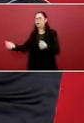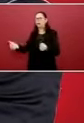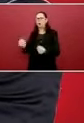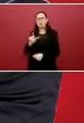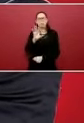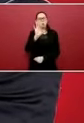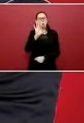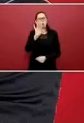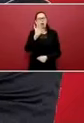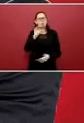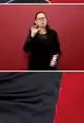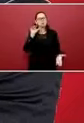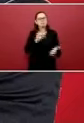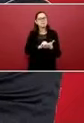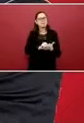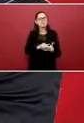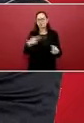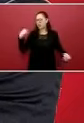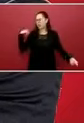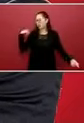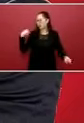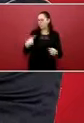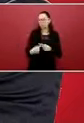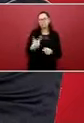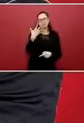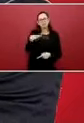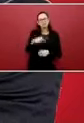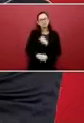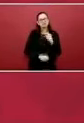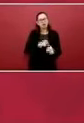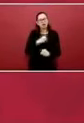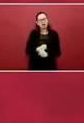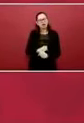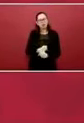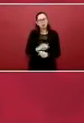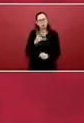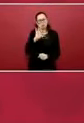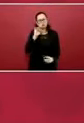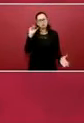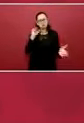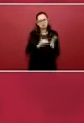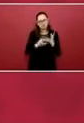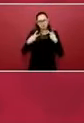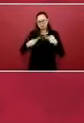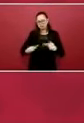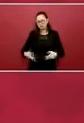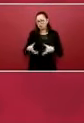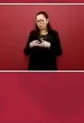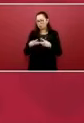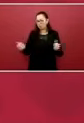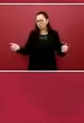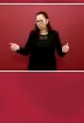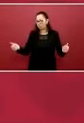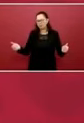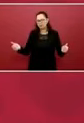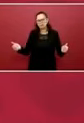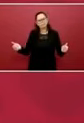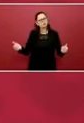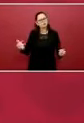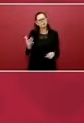40,000 en los últimos 10 años, muy triste, y eso